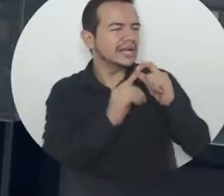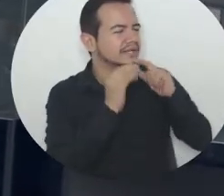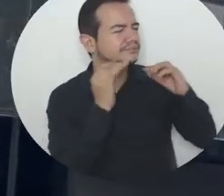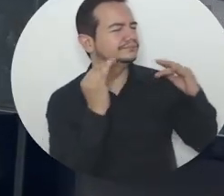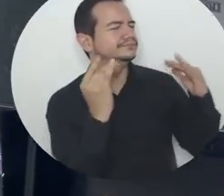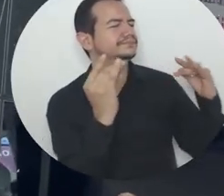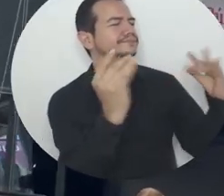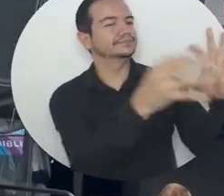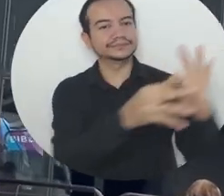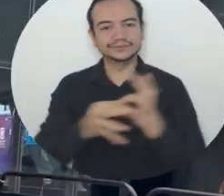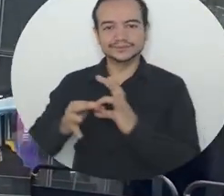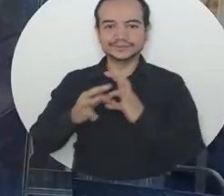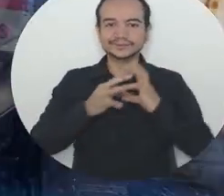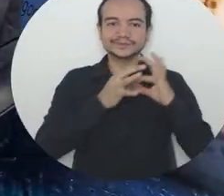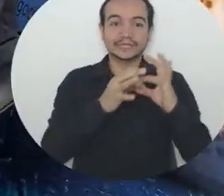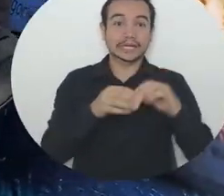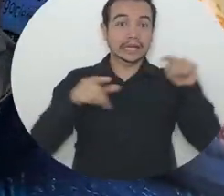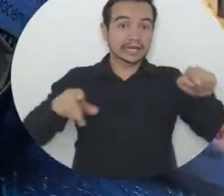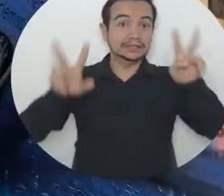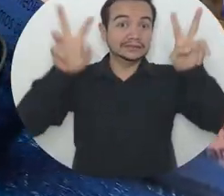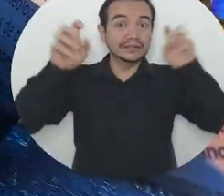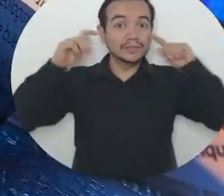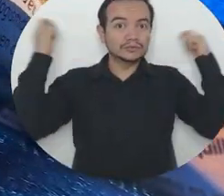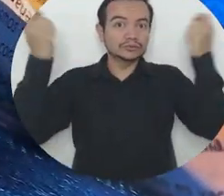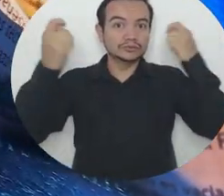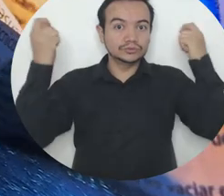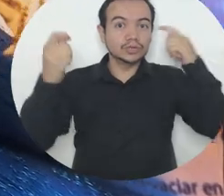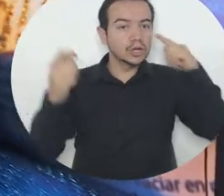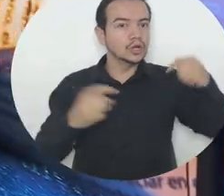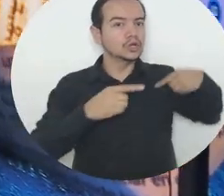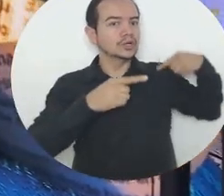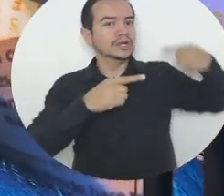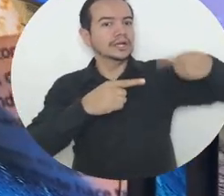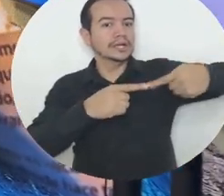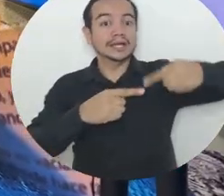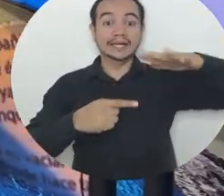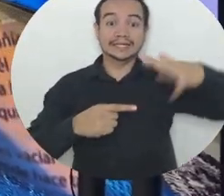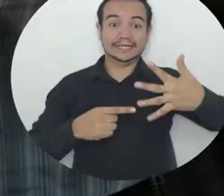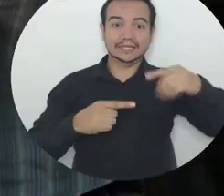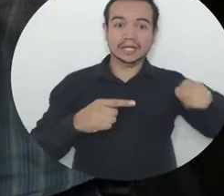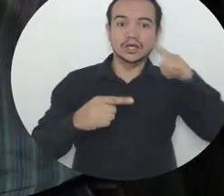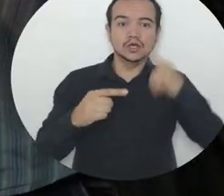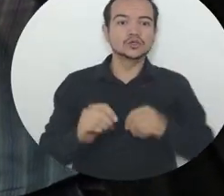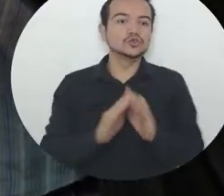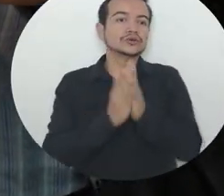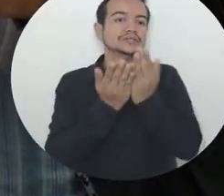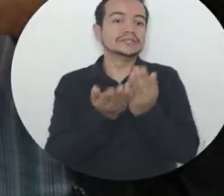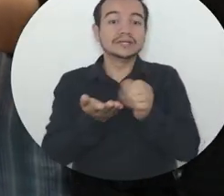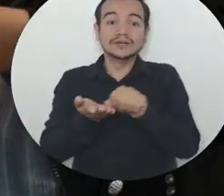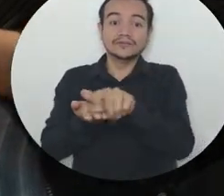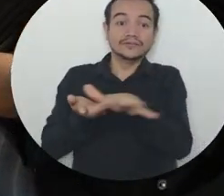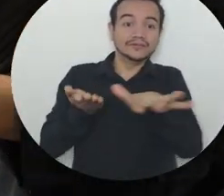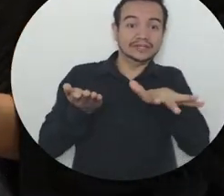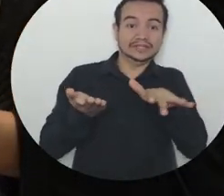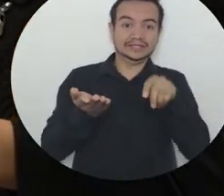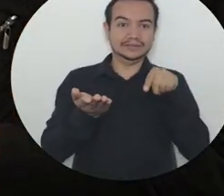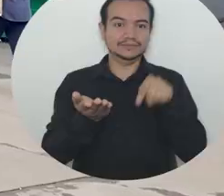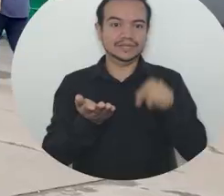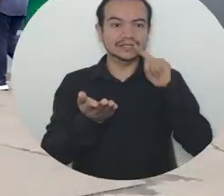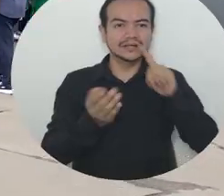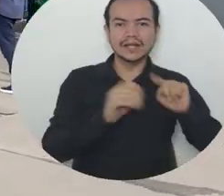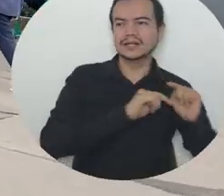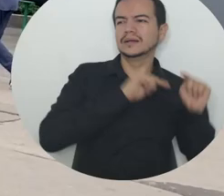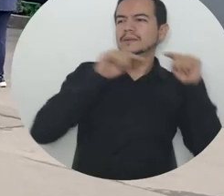un mar de palabras que nos une. Lema de la quinta edición de la Feria Internacional del Libro, las Artes y la Cultura de Santa Marta,